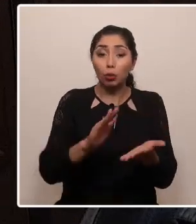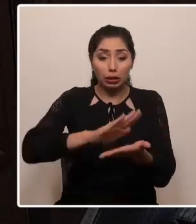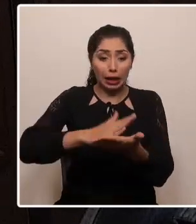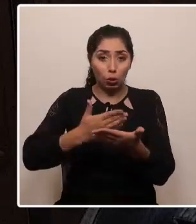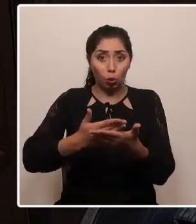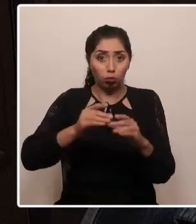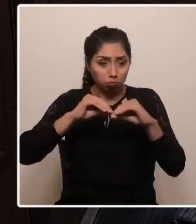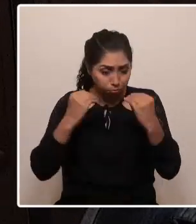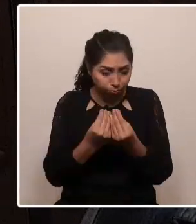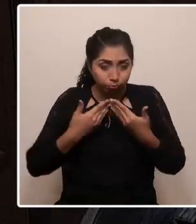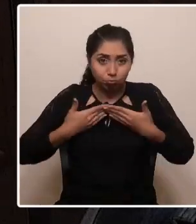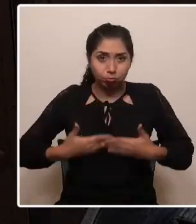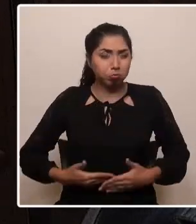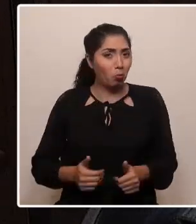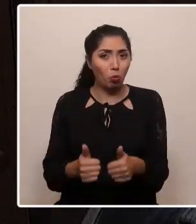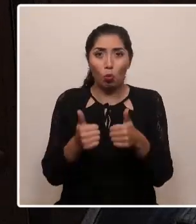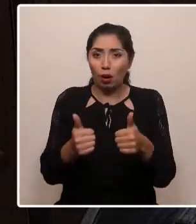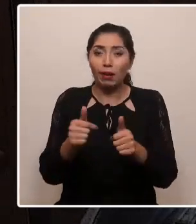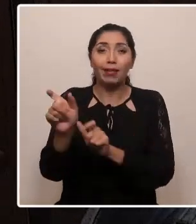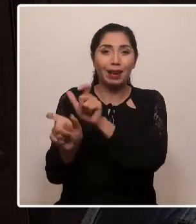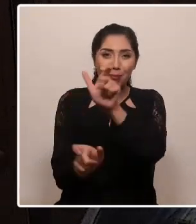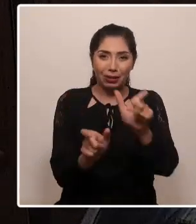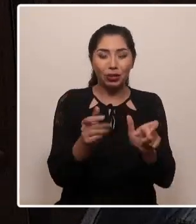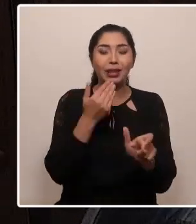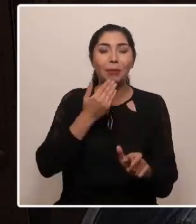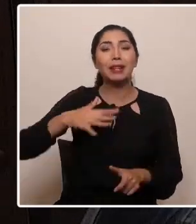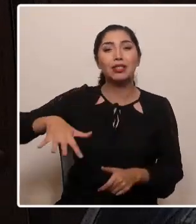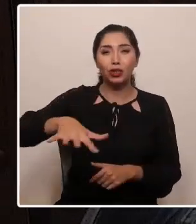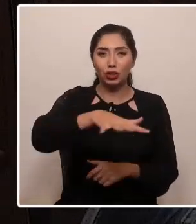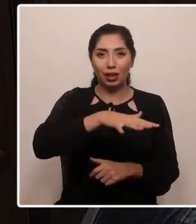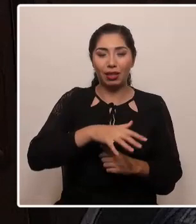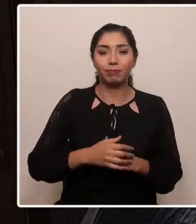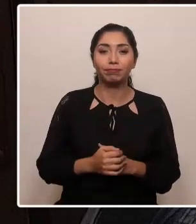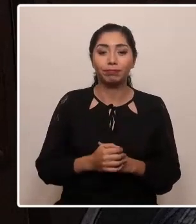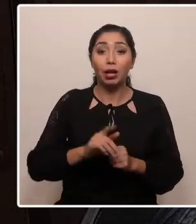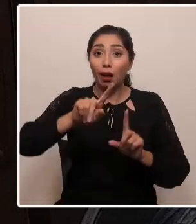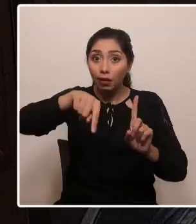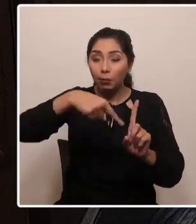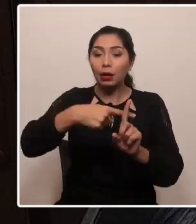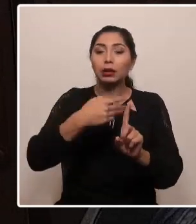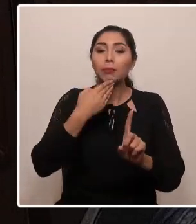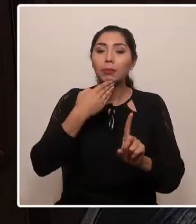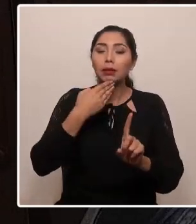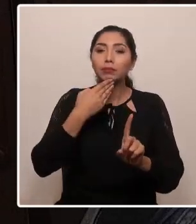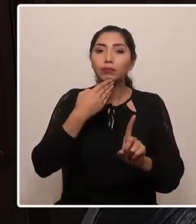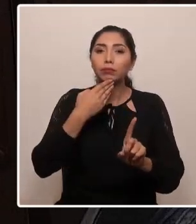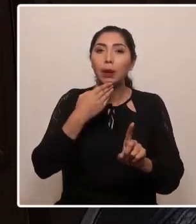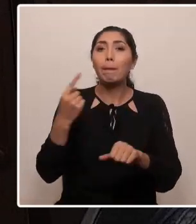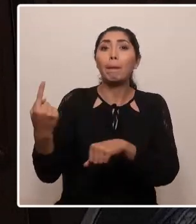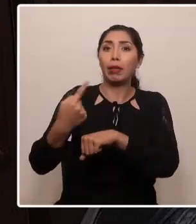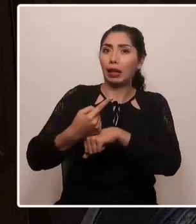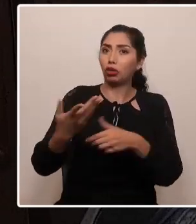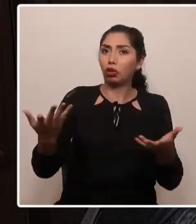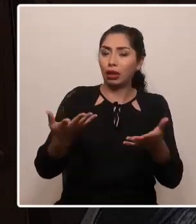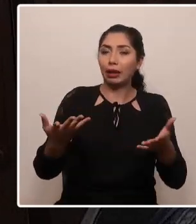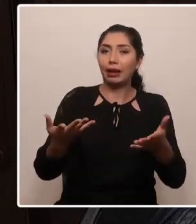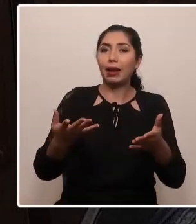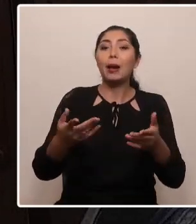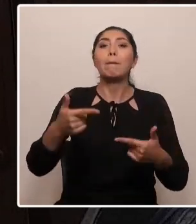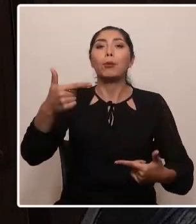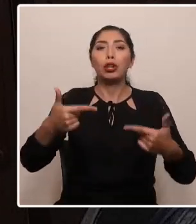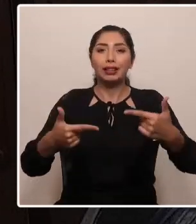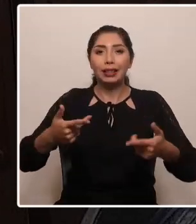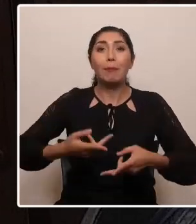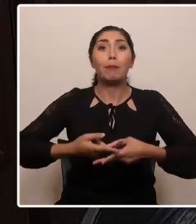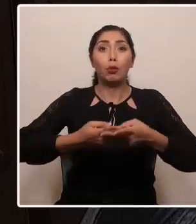integral de las personas y también como sociedad. Además, excluye el mandato de generar políticas públicas para involucrar a las personas de forma